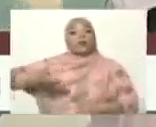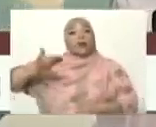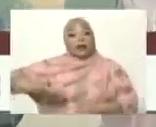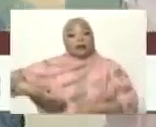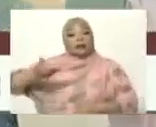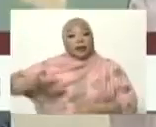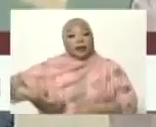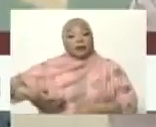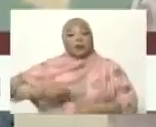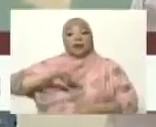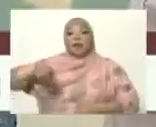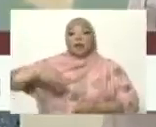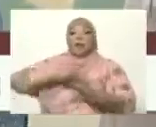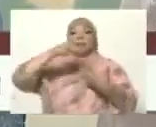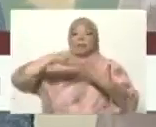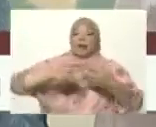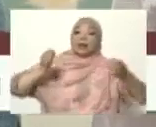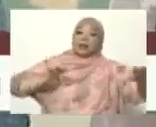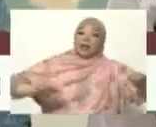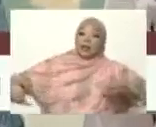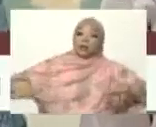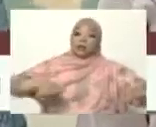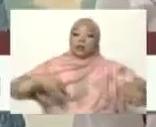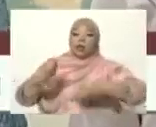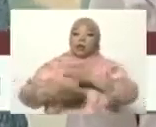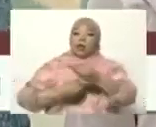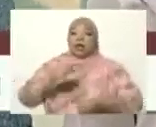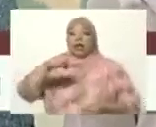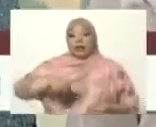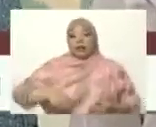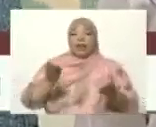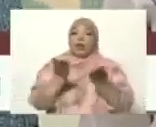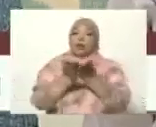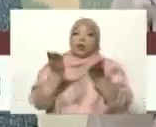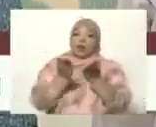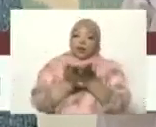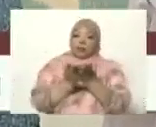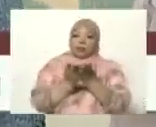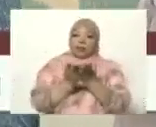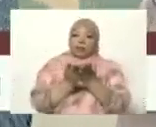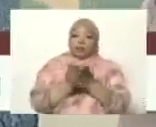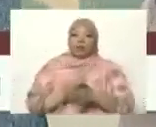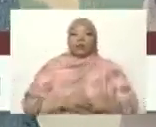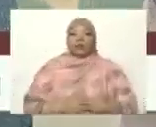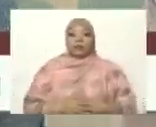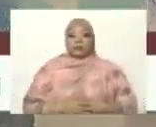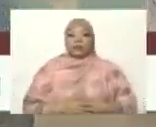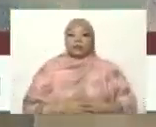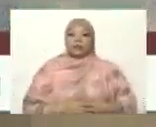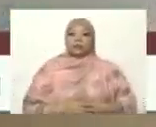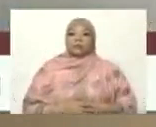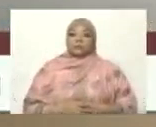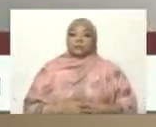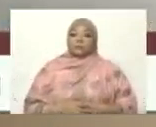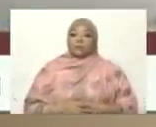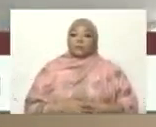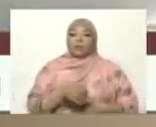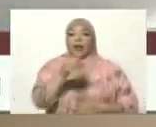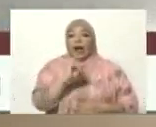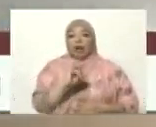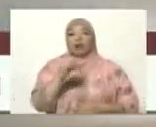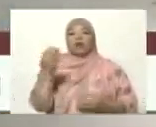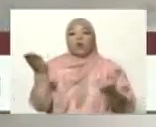llevar todo ese plan de acción que se debe ejecutar aquí en el plantel. Tenemos lo que es la brigada de